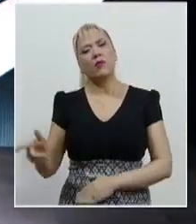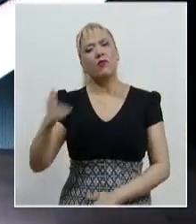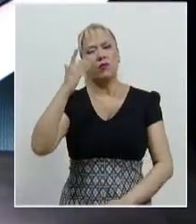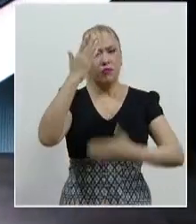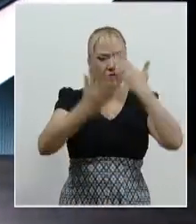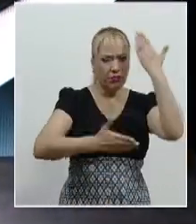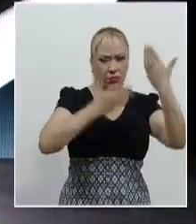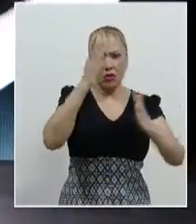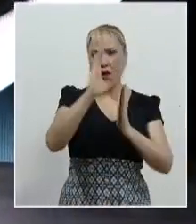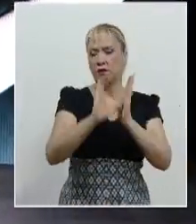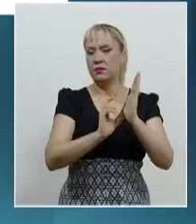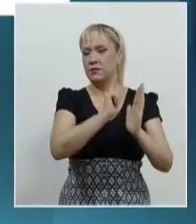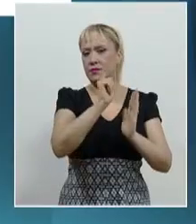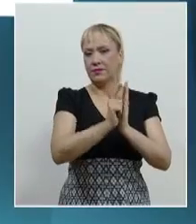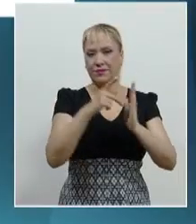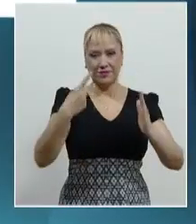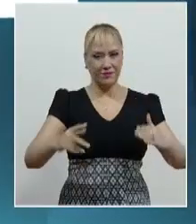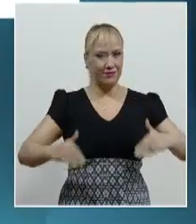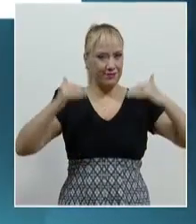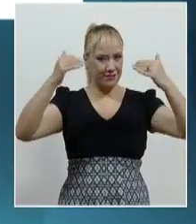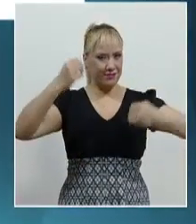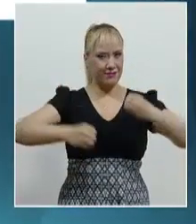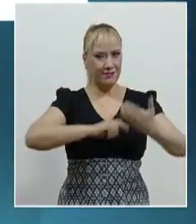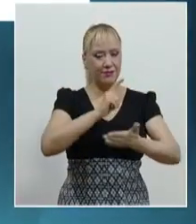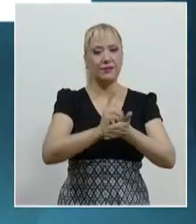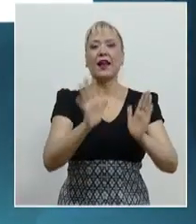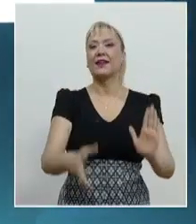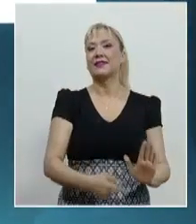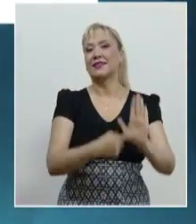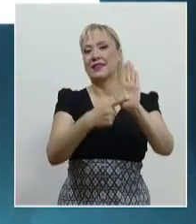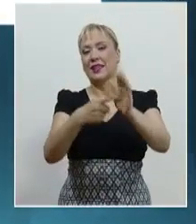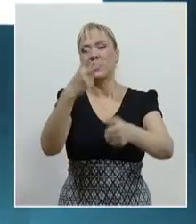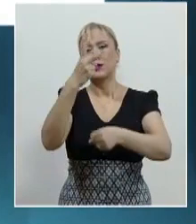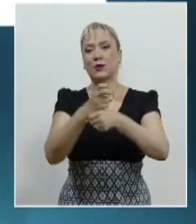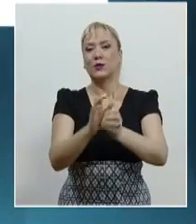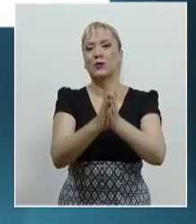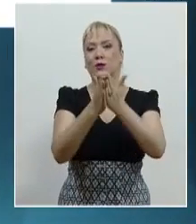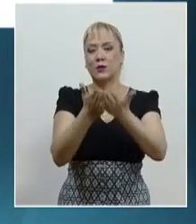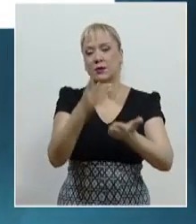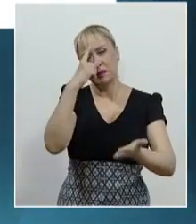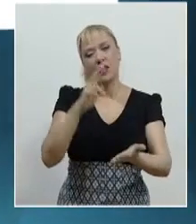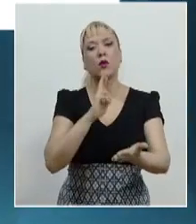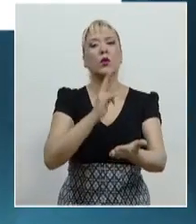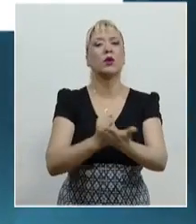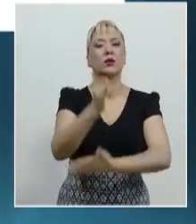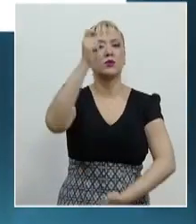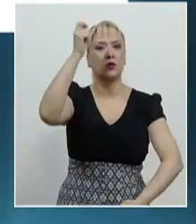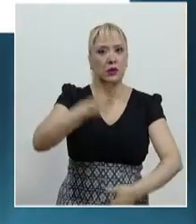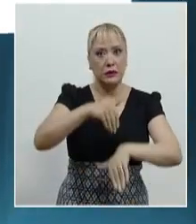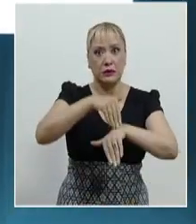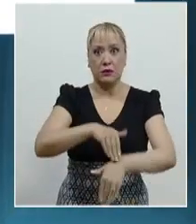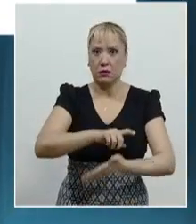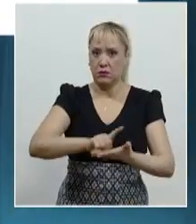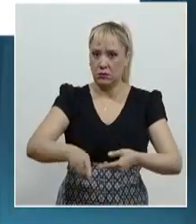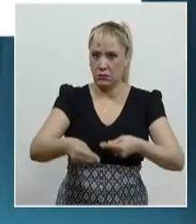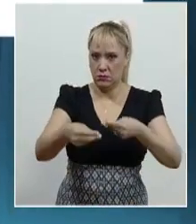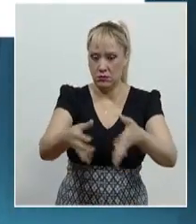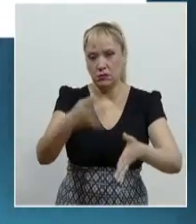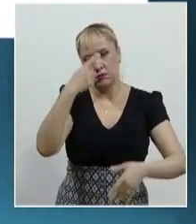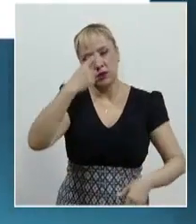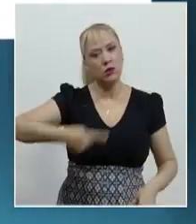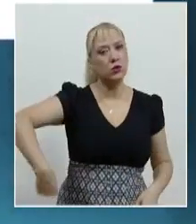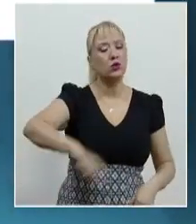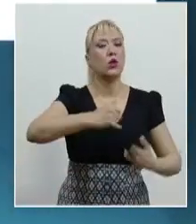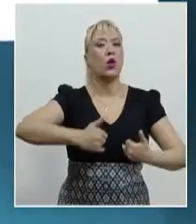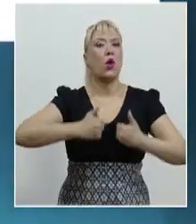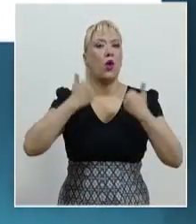Estudios Constitucionales de la Suprema Corte presentó el segundo tomo del cuaderno de jurisprudencia sobre justicia penal para